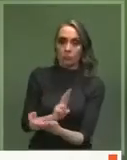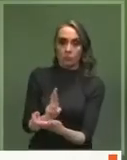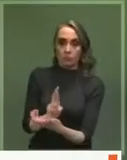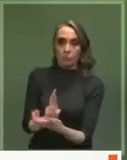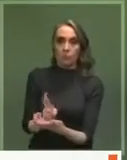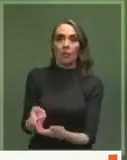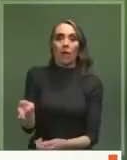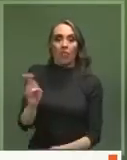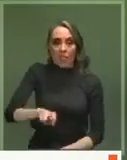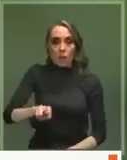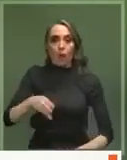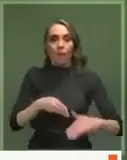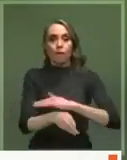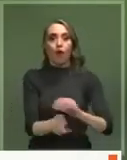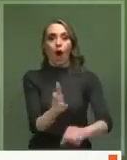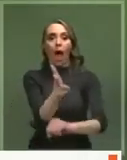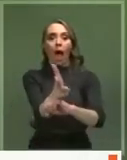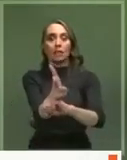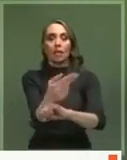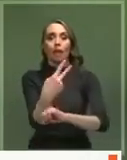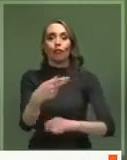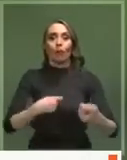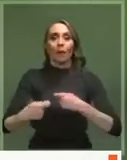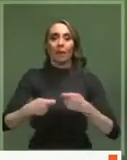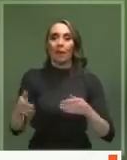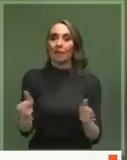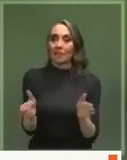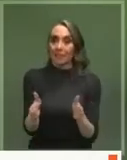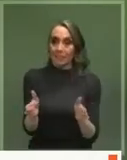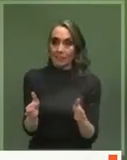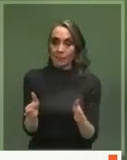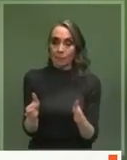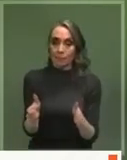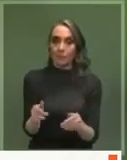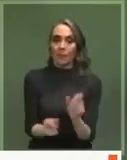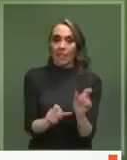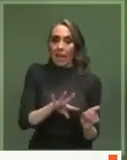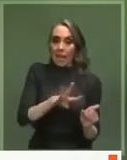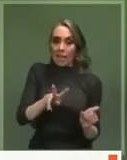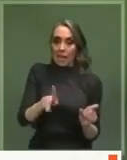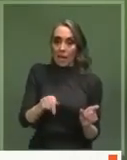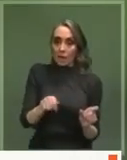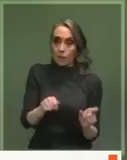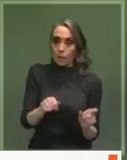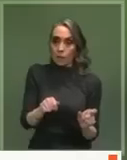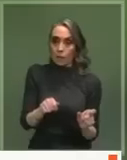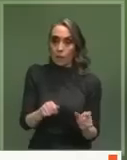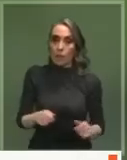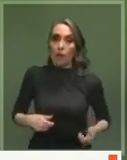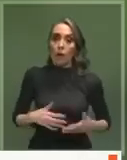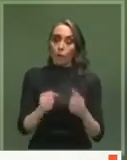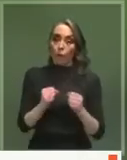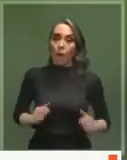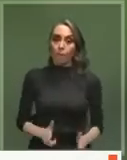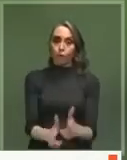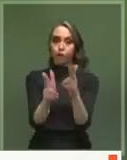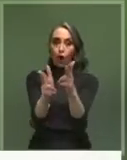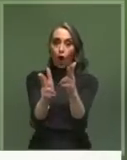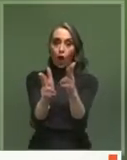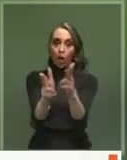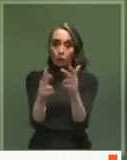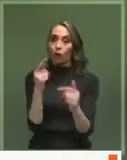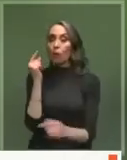Volvieron a asaltar otro de sus minimarket. Y esa vez los sujetos fueron más violentos. Violentos,